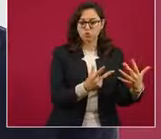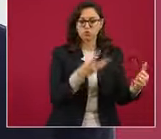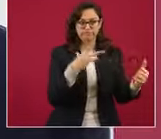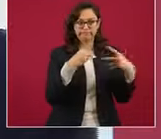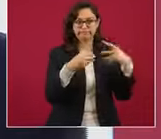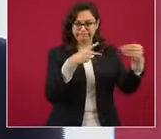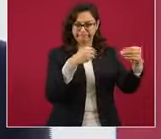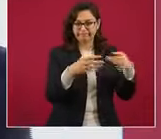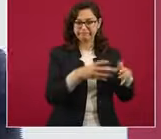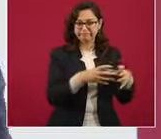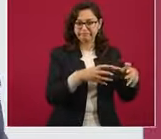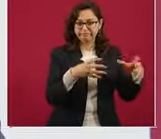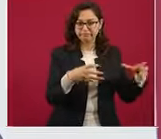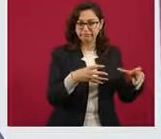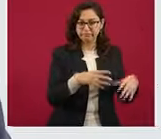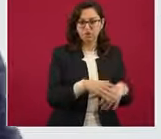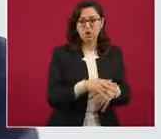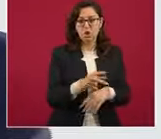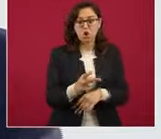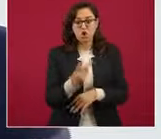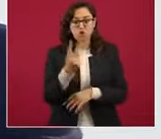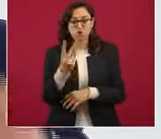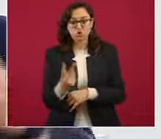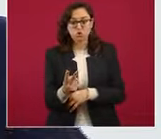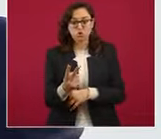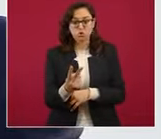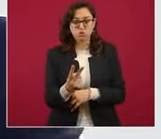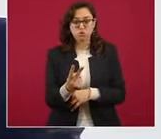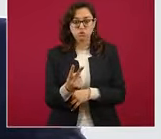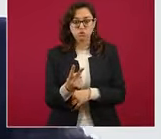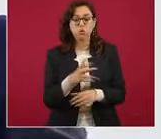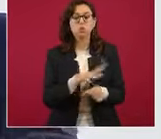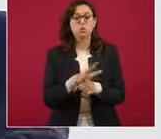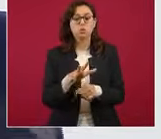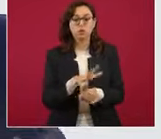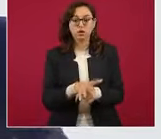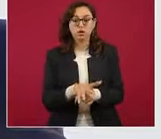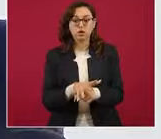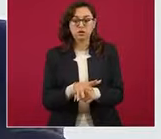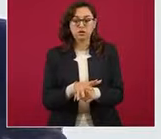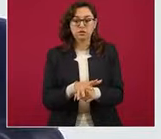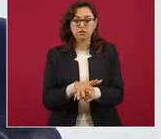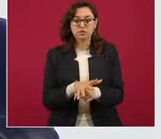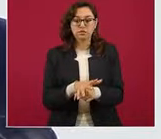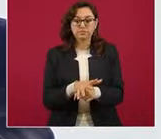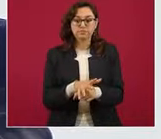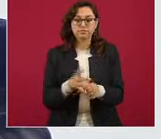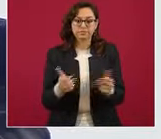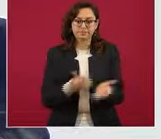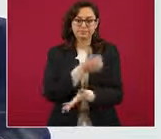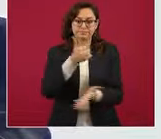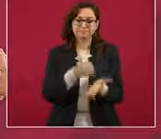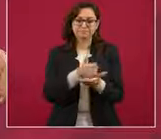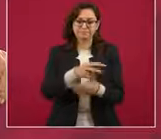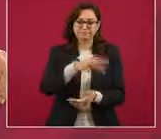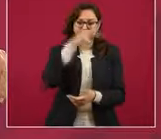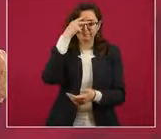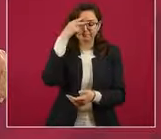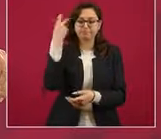y 2 tienen que ver con la Ciudad de México,